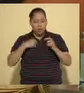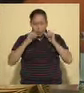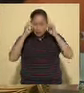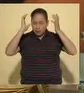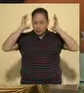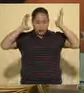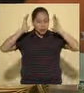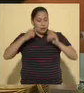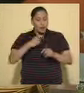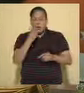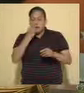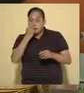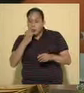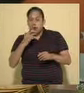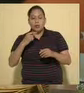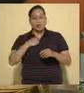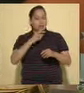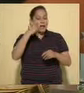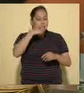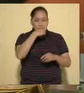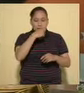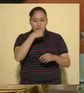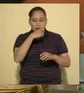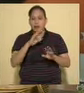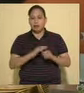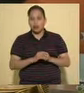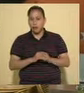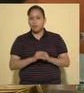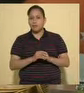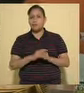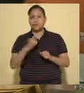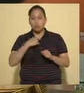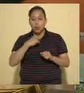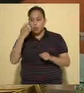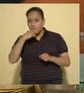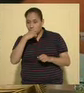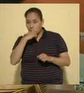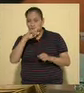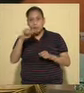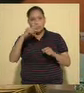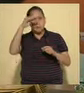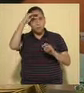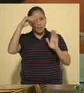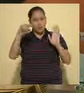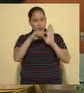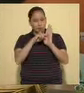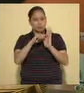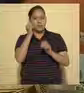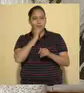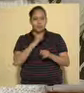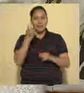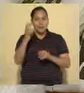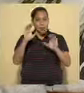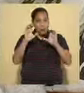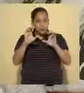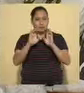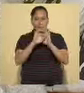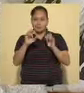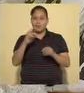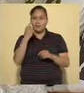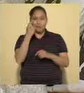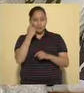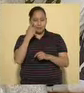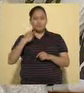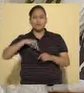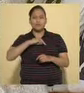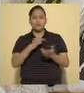bañas y luego desayunas y luego te lavas los dientes, pues entonces me lavo los dientes y después pienso positivo. ¿No? Ojo, ahí te va. Lo que necesitamos hacer